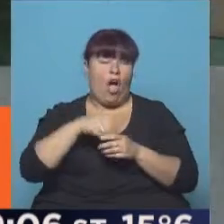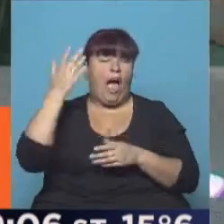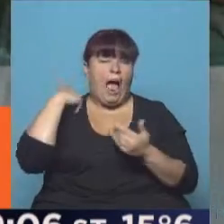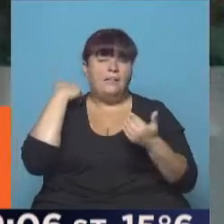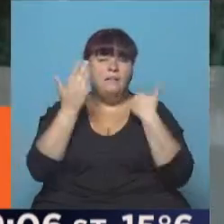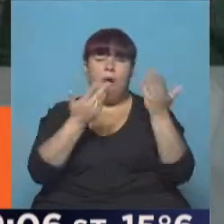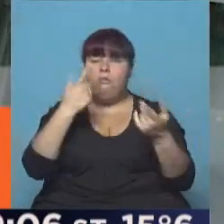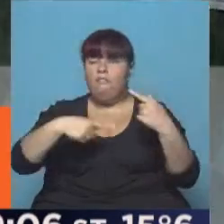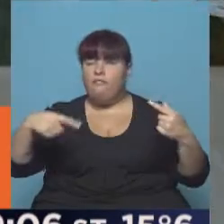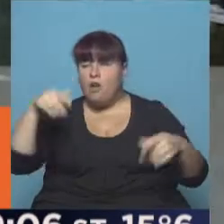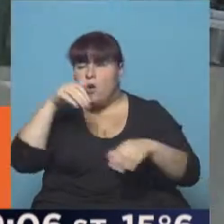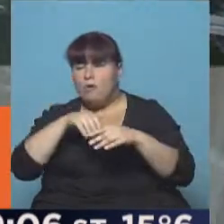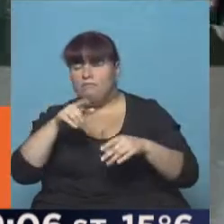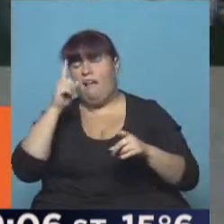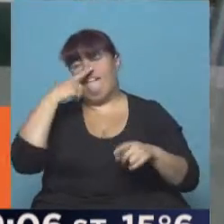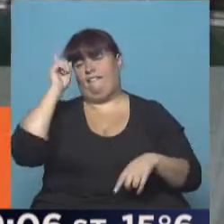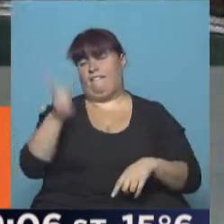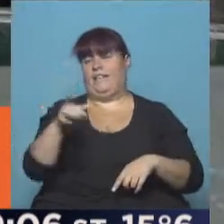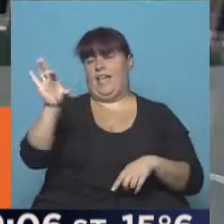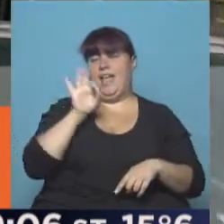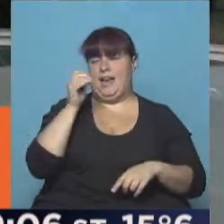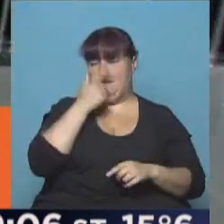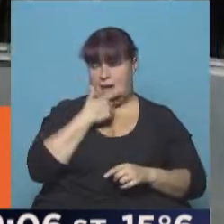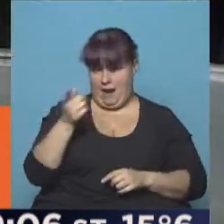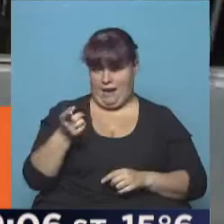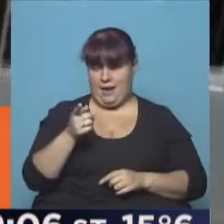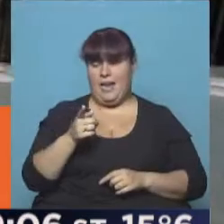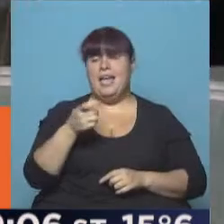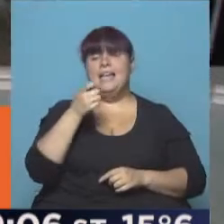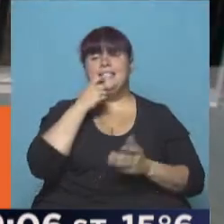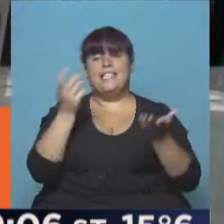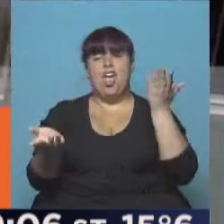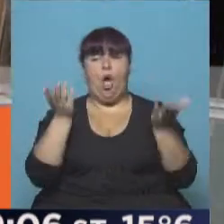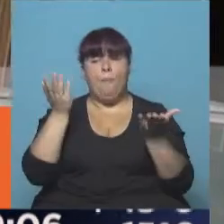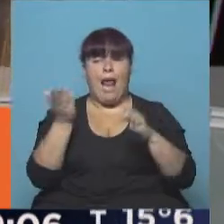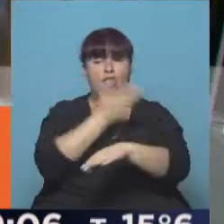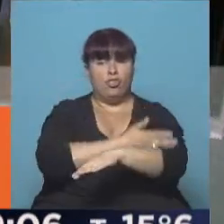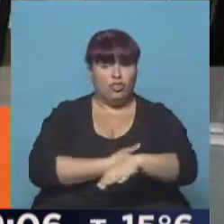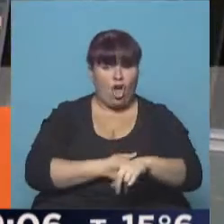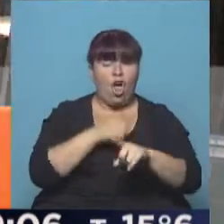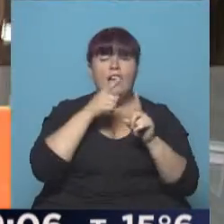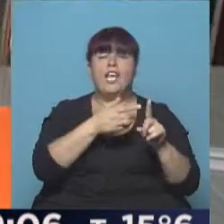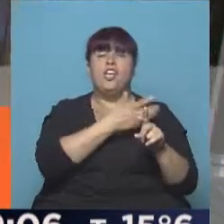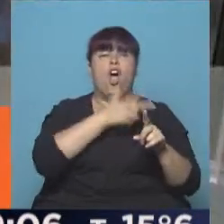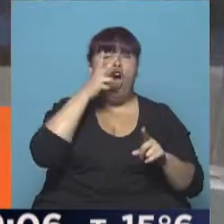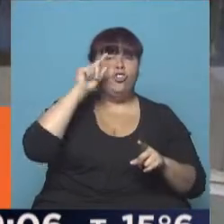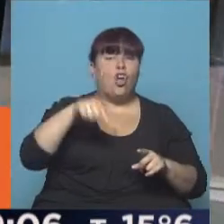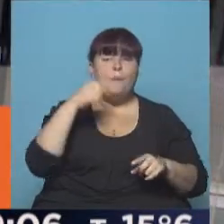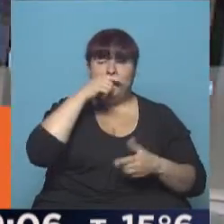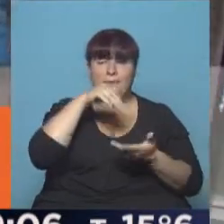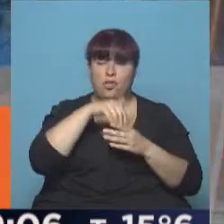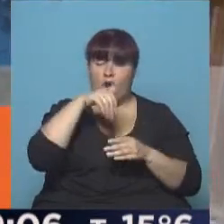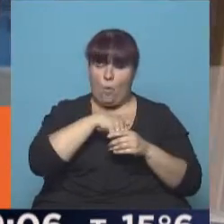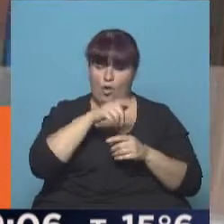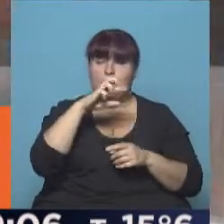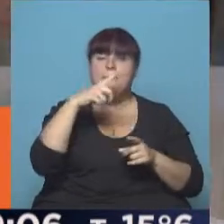oferta electoral terminó eligiendo a Mauricio Macri. Si uno lo compara con Scioli, obtiene 8,7 millones de votos